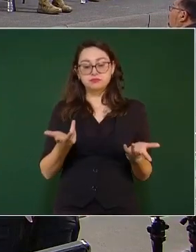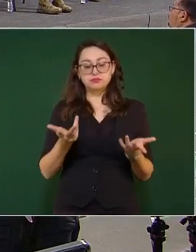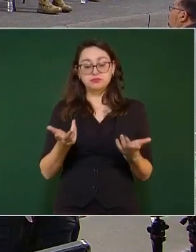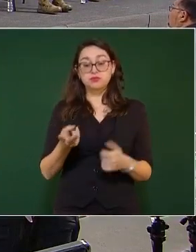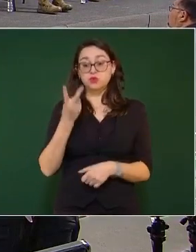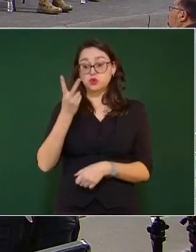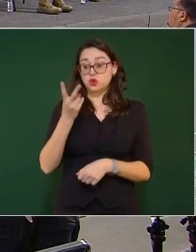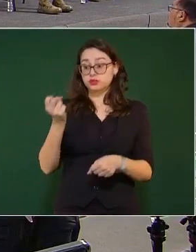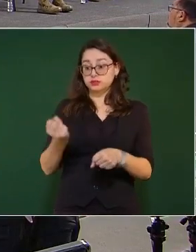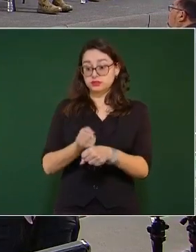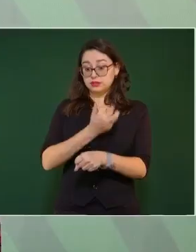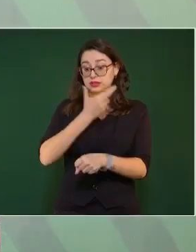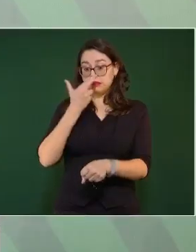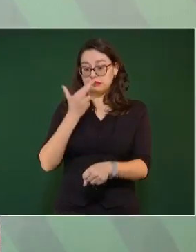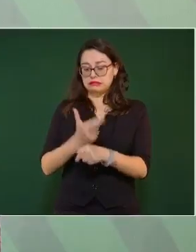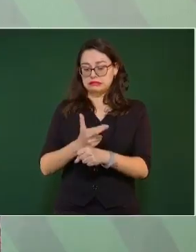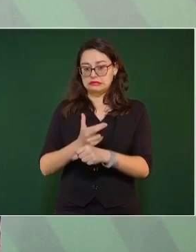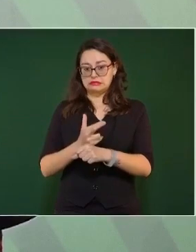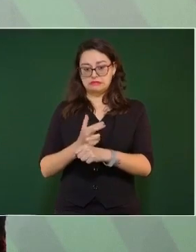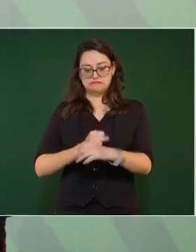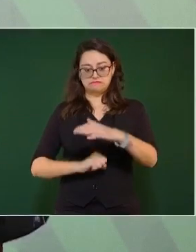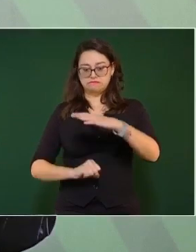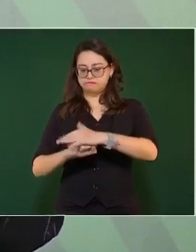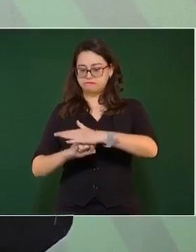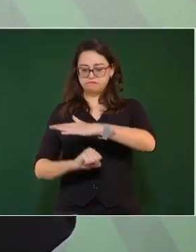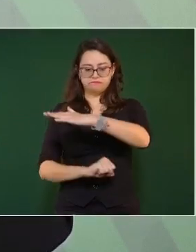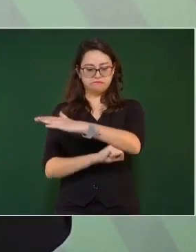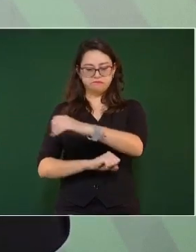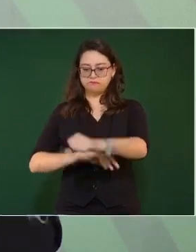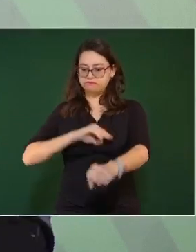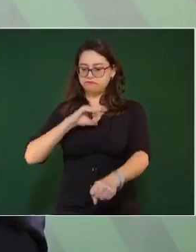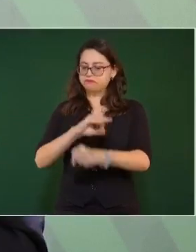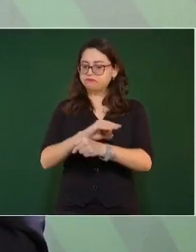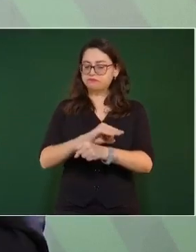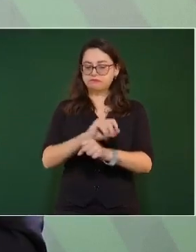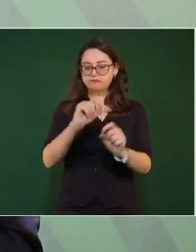secretarías que son pilares del Estado